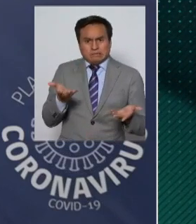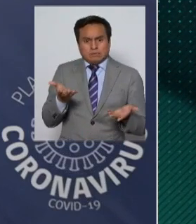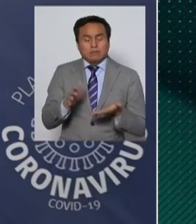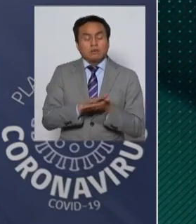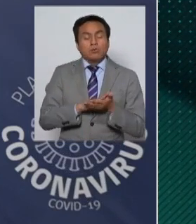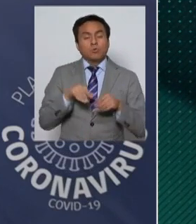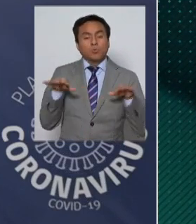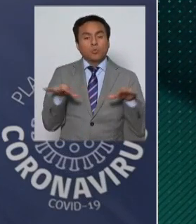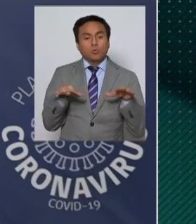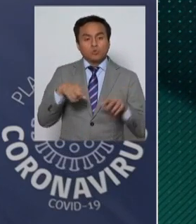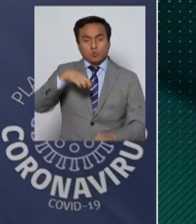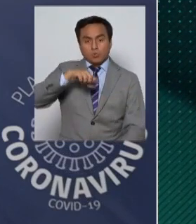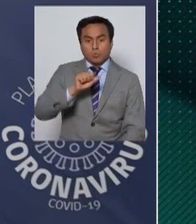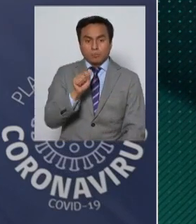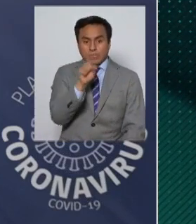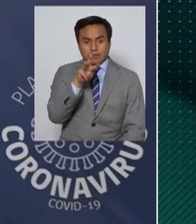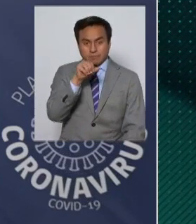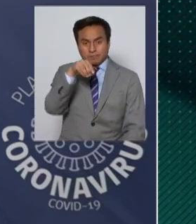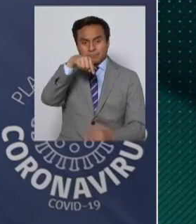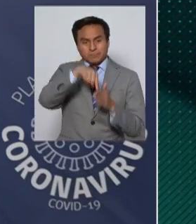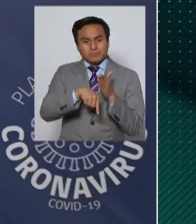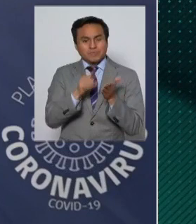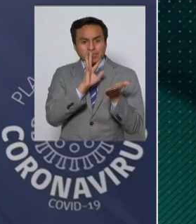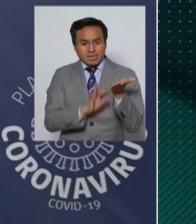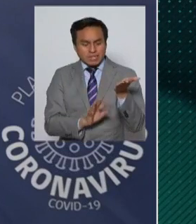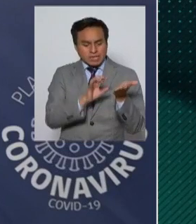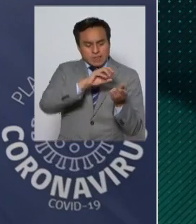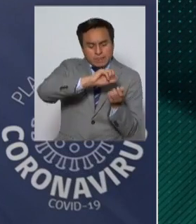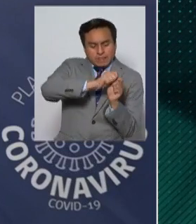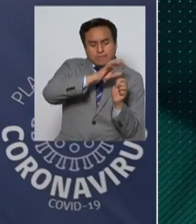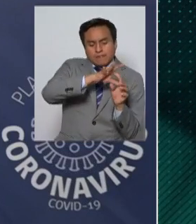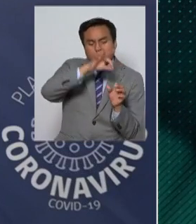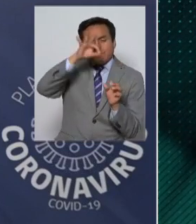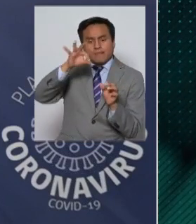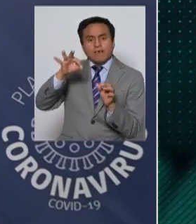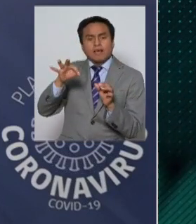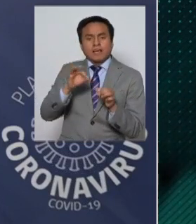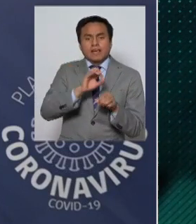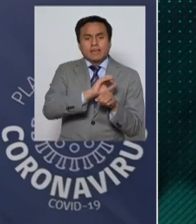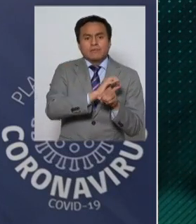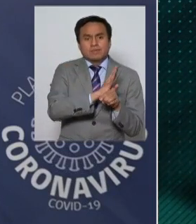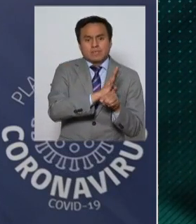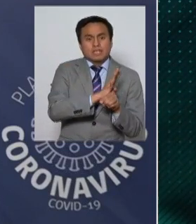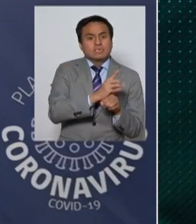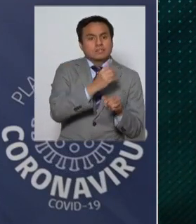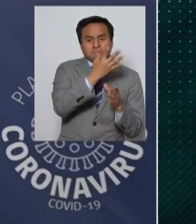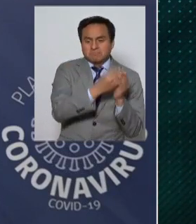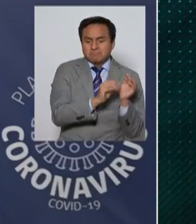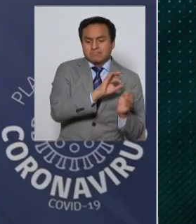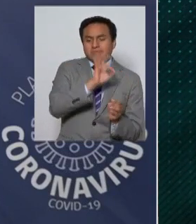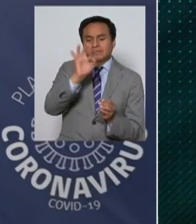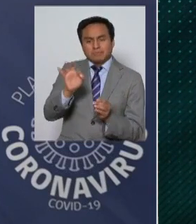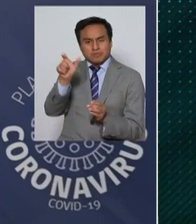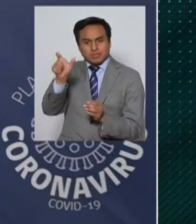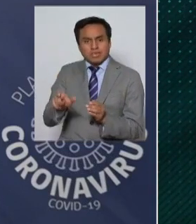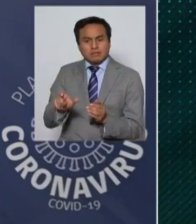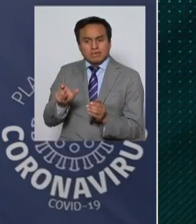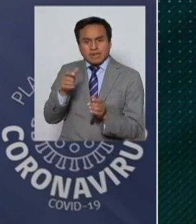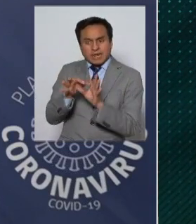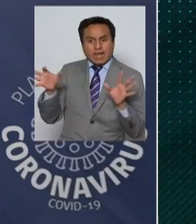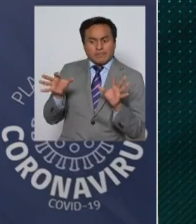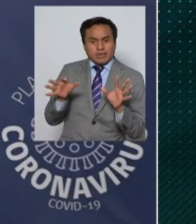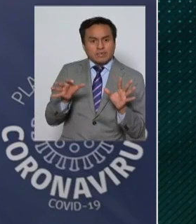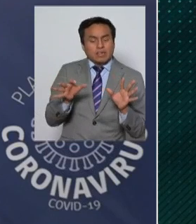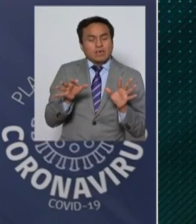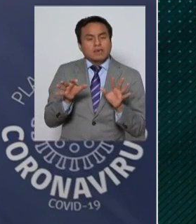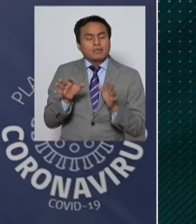de plasma para tratar pacientes graves de coronavirus está en un